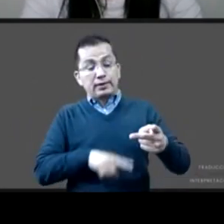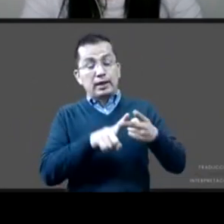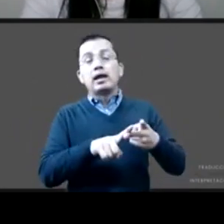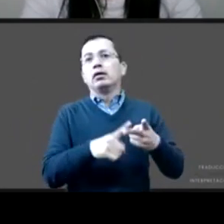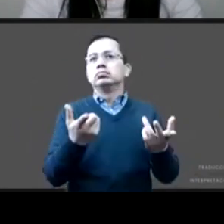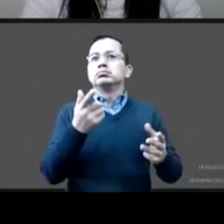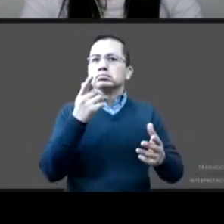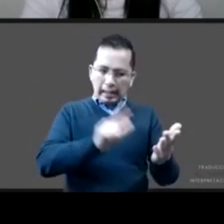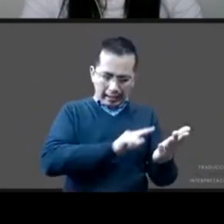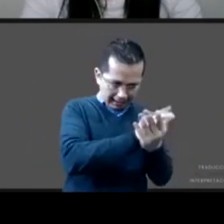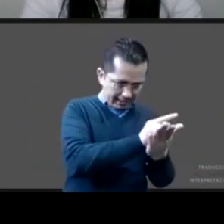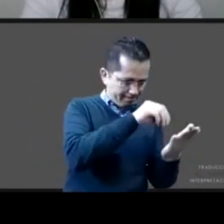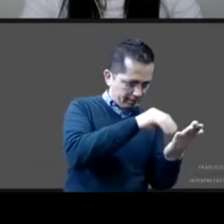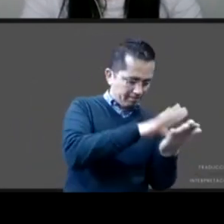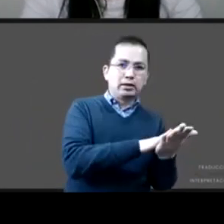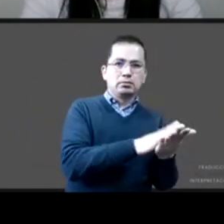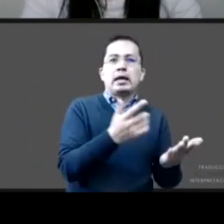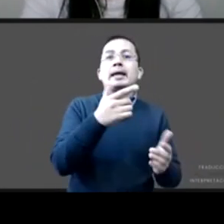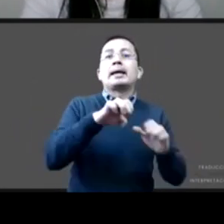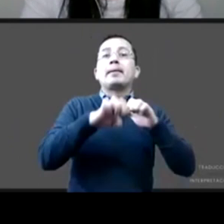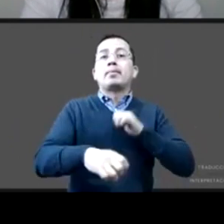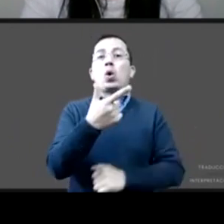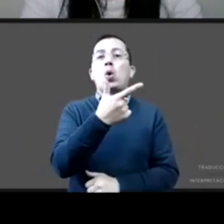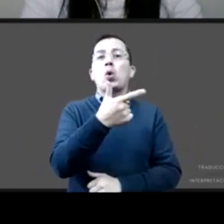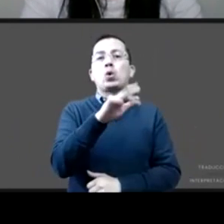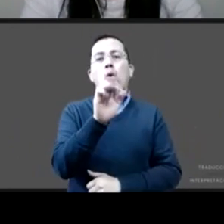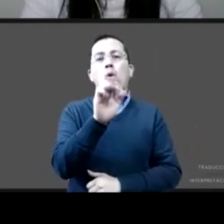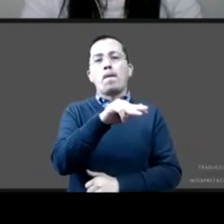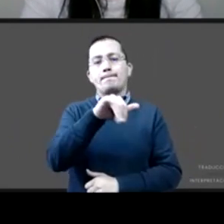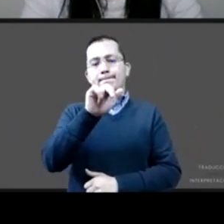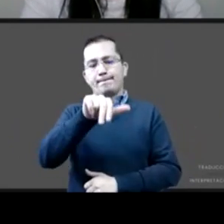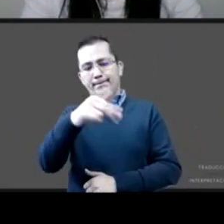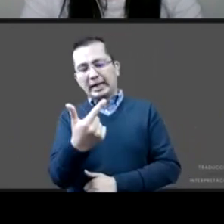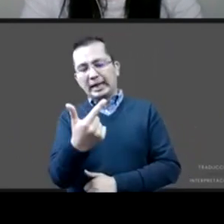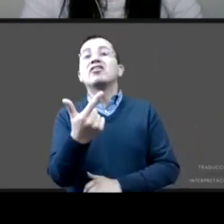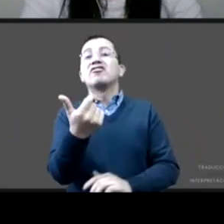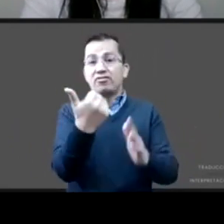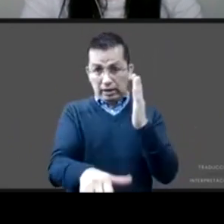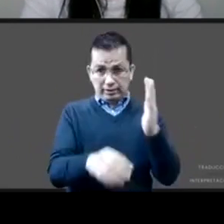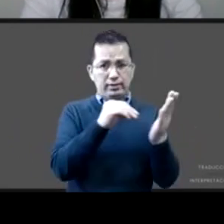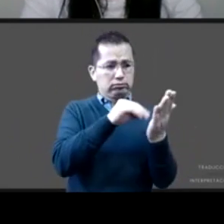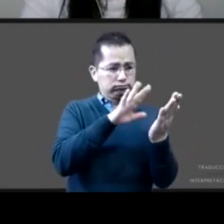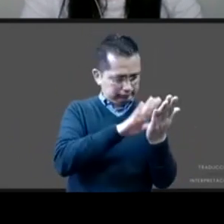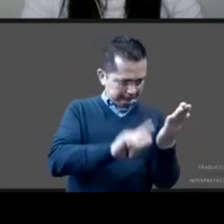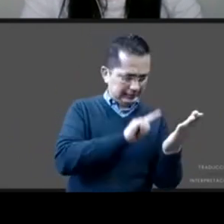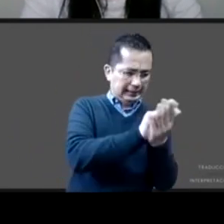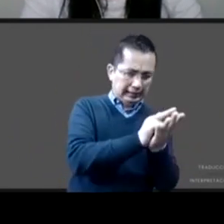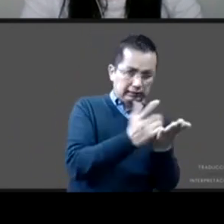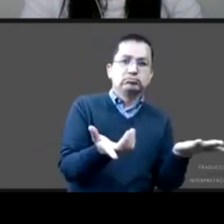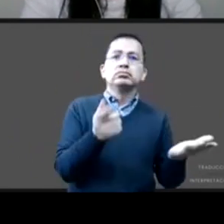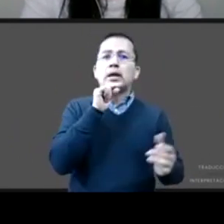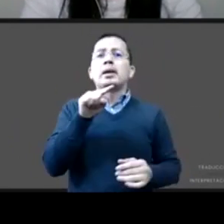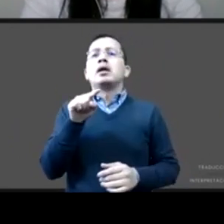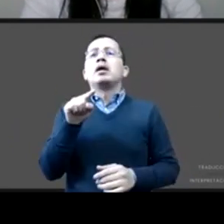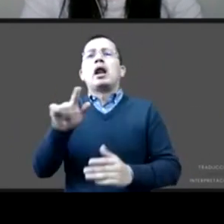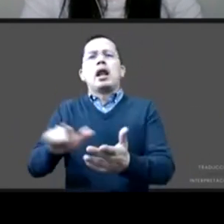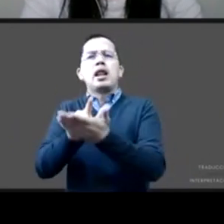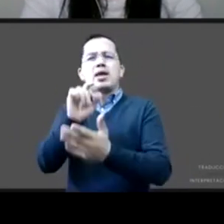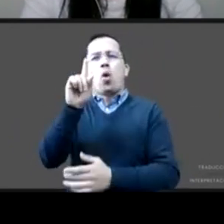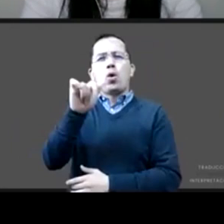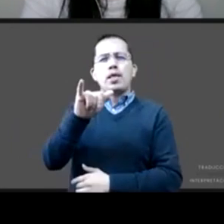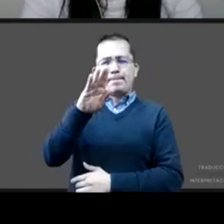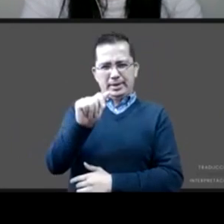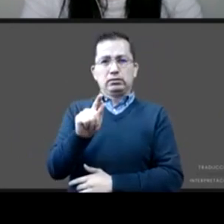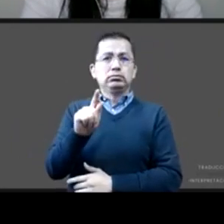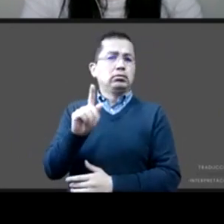nacional. Tenemos la ley Olimpia en la Ciudad de México y en otras entidades federativas, pero no es un tema nacional. Y precisamente estos huecos o estos